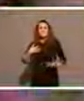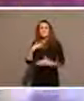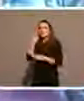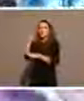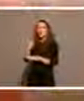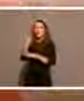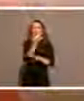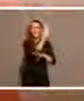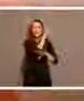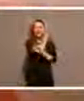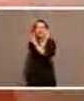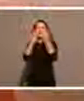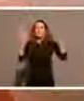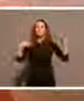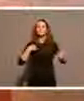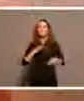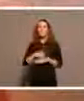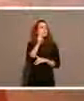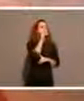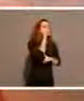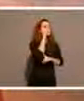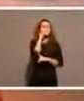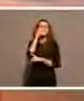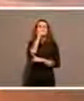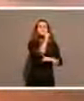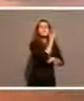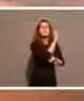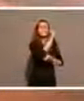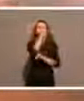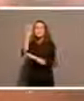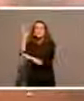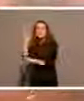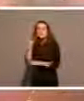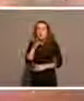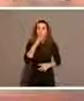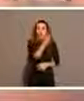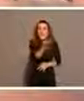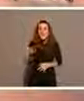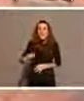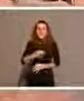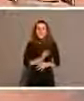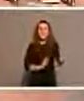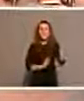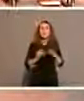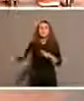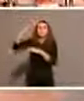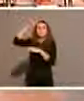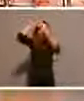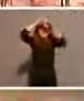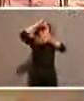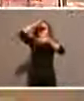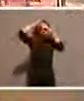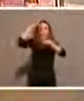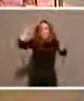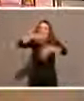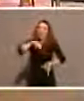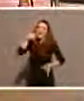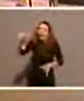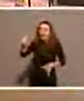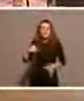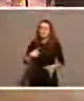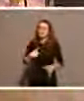forestal para nuestros montes vigilar. Que en nuestras islas no tengamos hidroaviones, ya no se